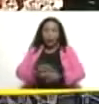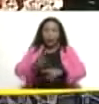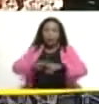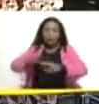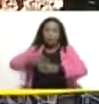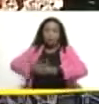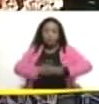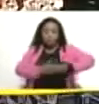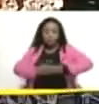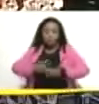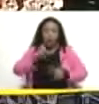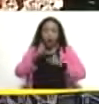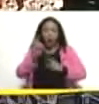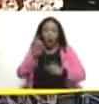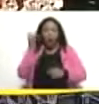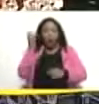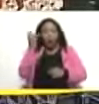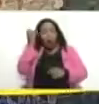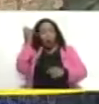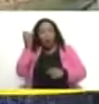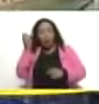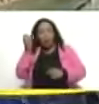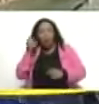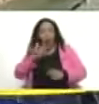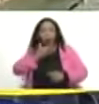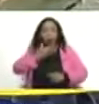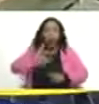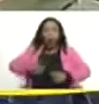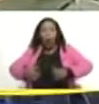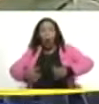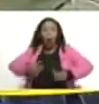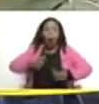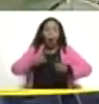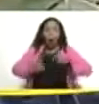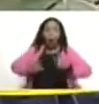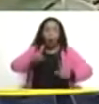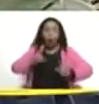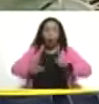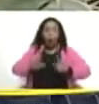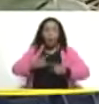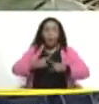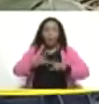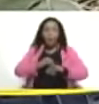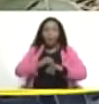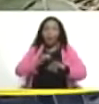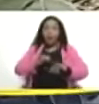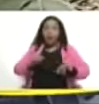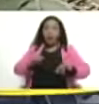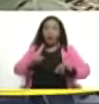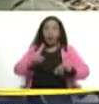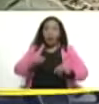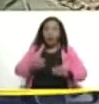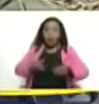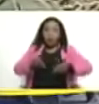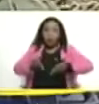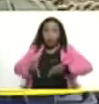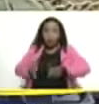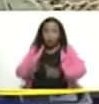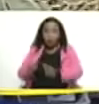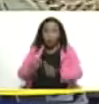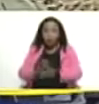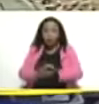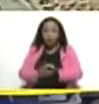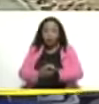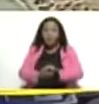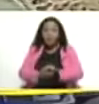llaman Santa, otros lo llaman San Nicolás, pero al final es el día del nacimiento del